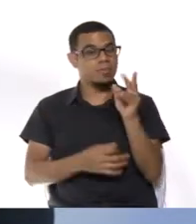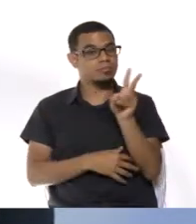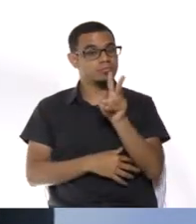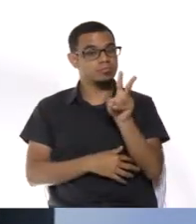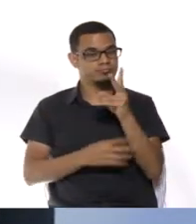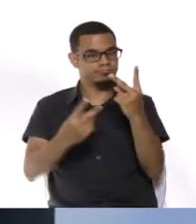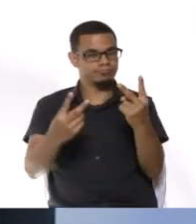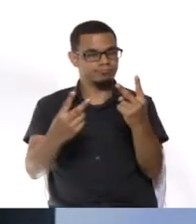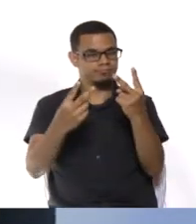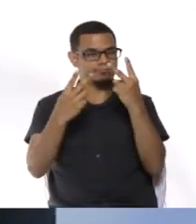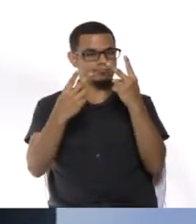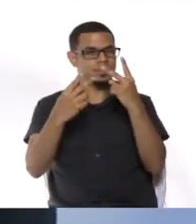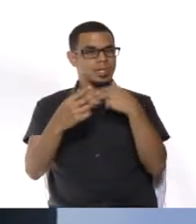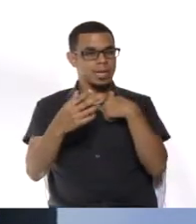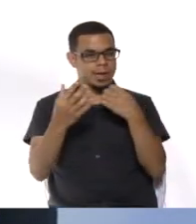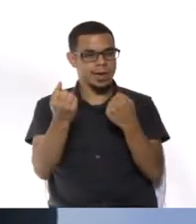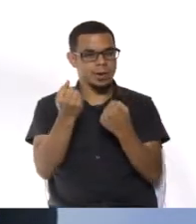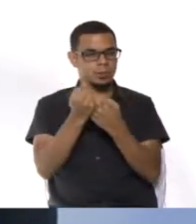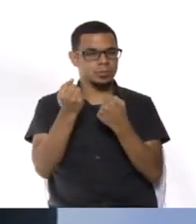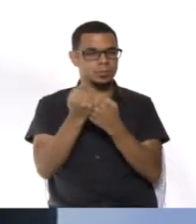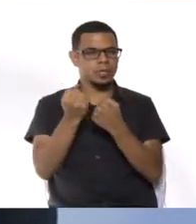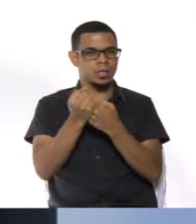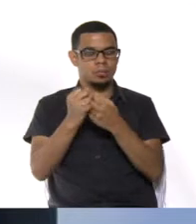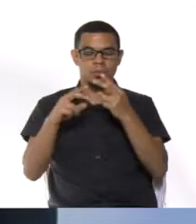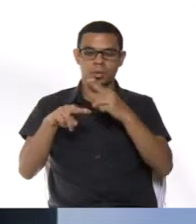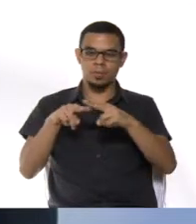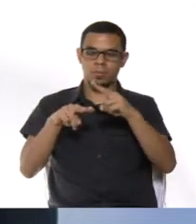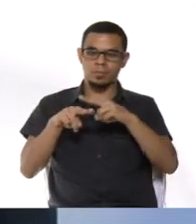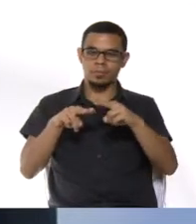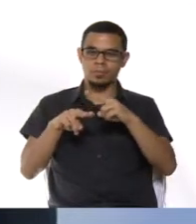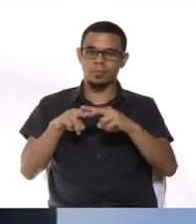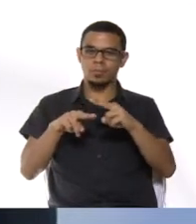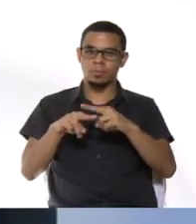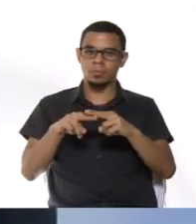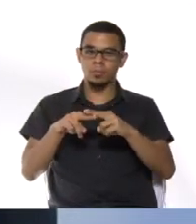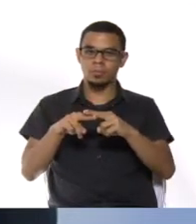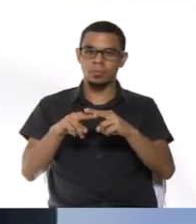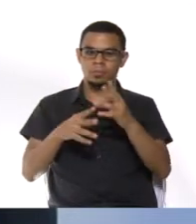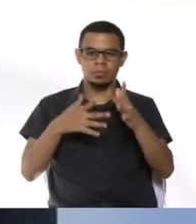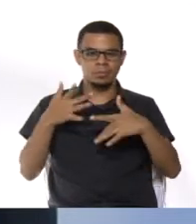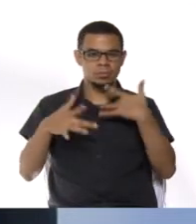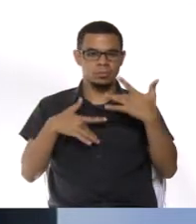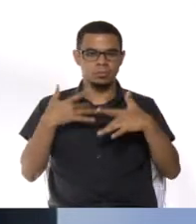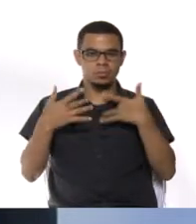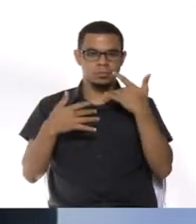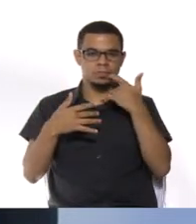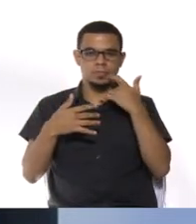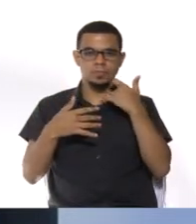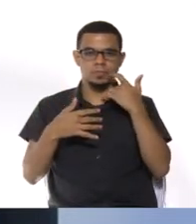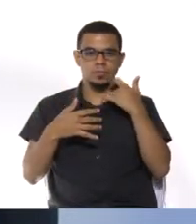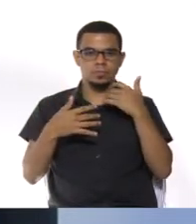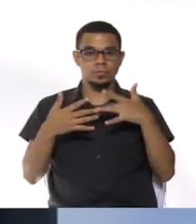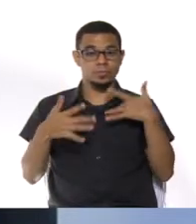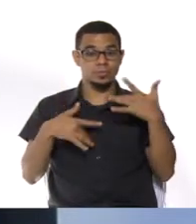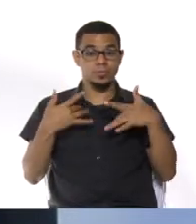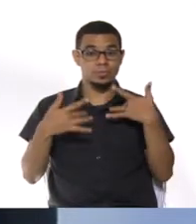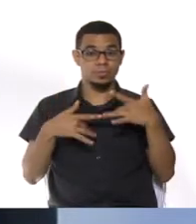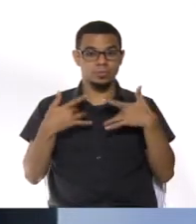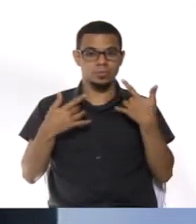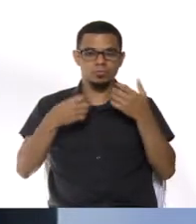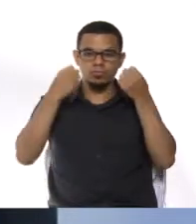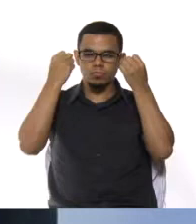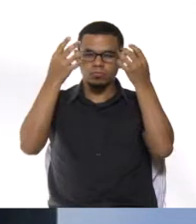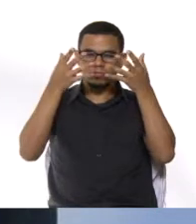familia venezolana que continúan apoyando a nuestros niños y a nuestras niñas con las actividades pedagógicas a través de las